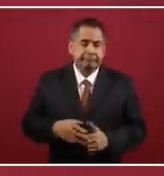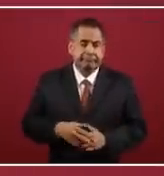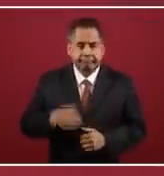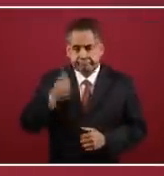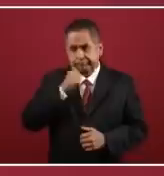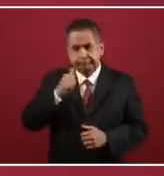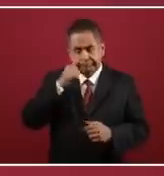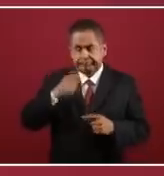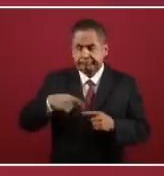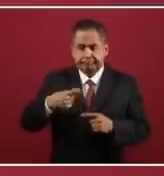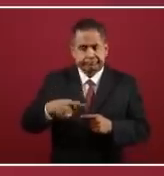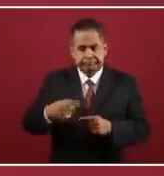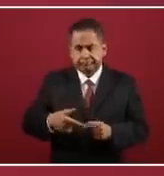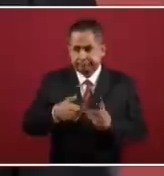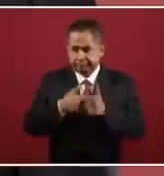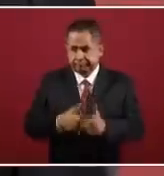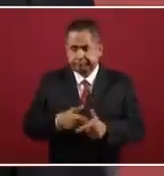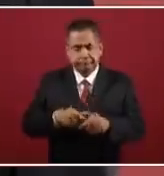permanentemente.